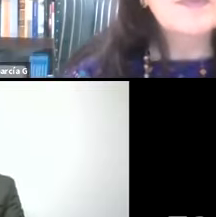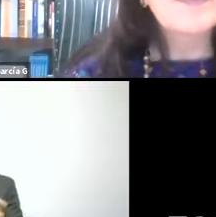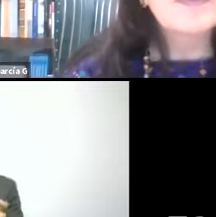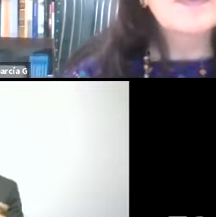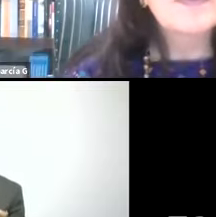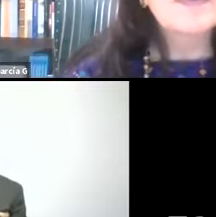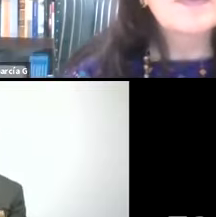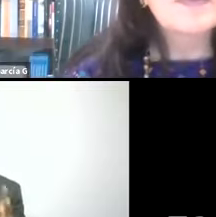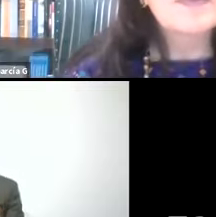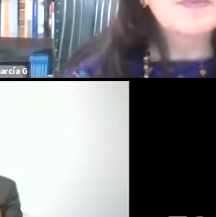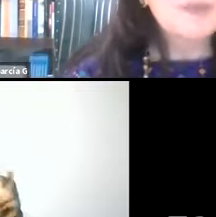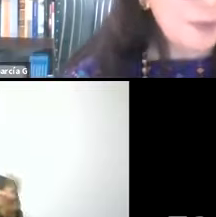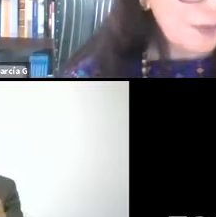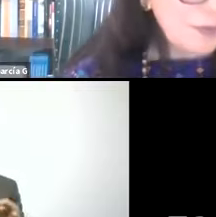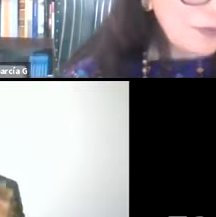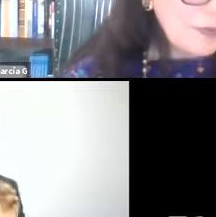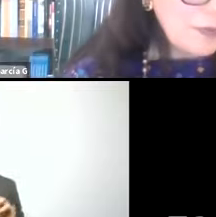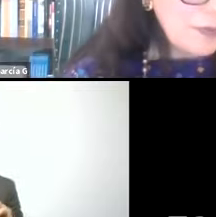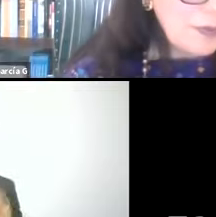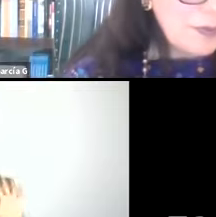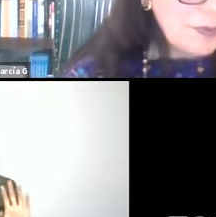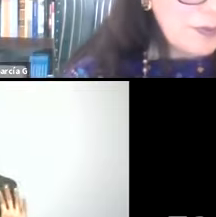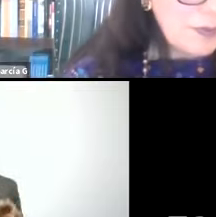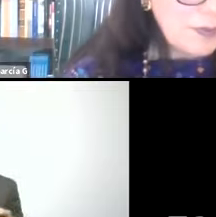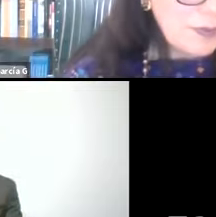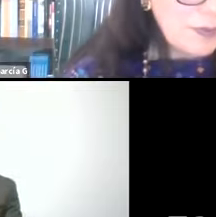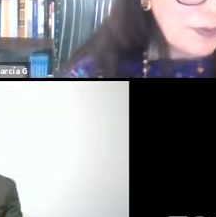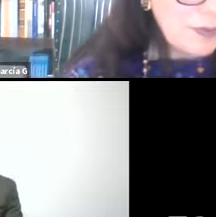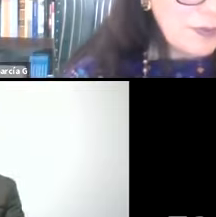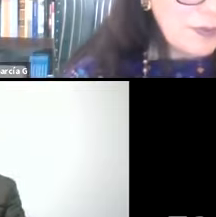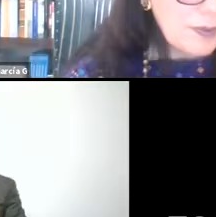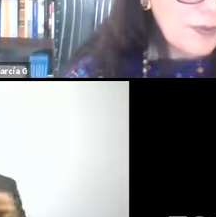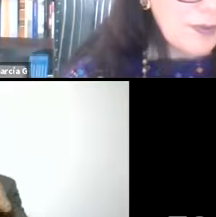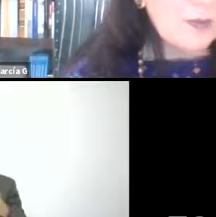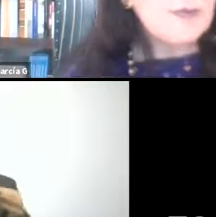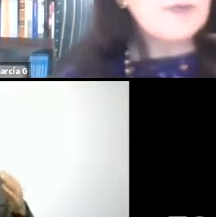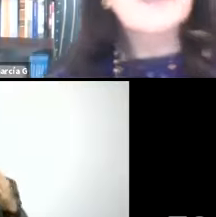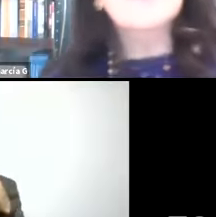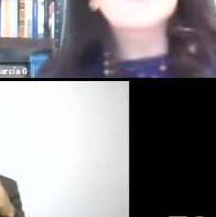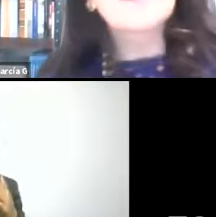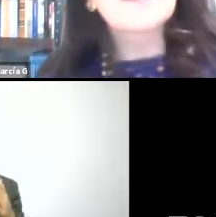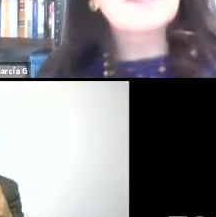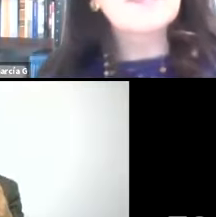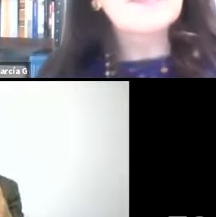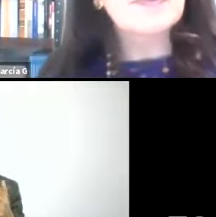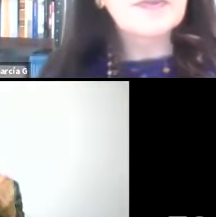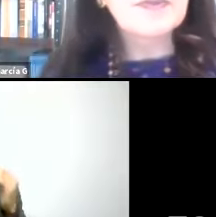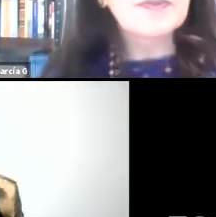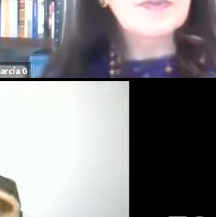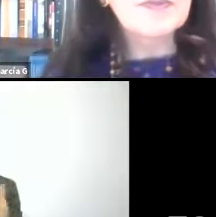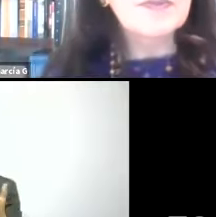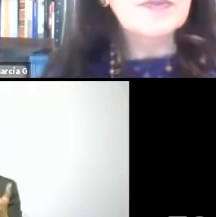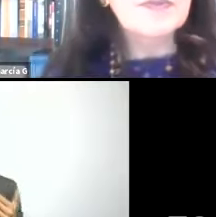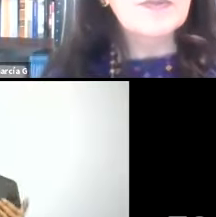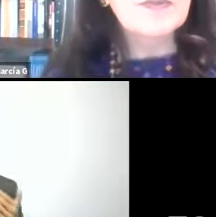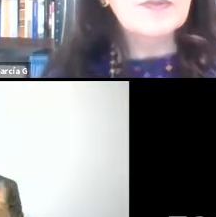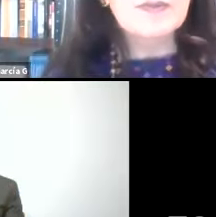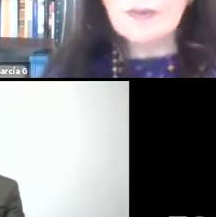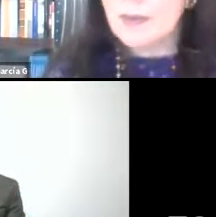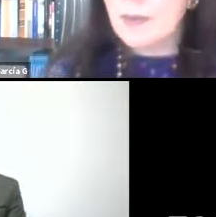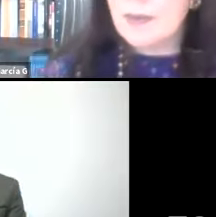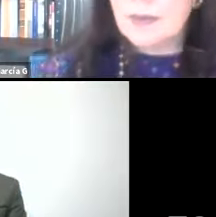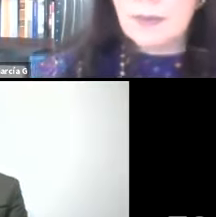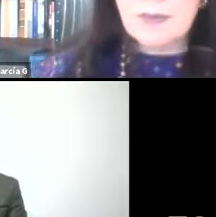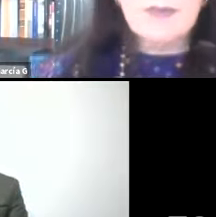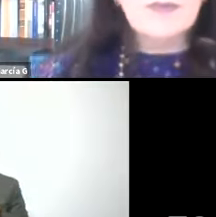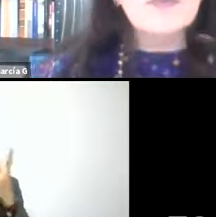quizá no, pero pues hablar un poquito más de eso. Pero antes de pasar a eso, hay algunas otras preguntas que